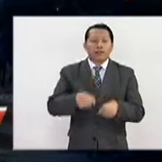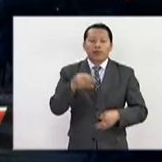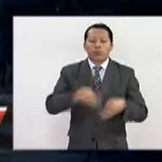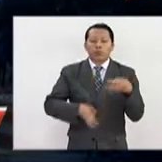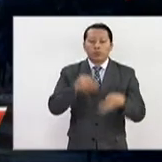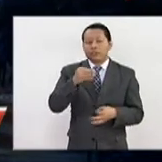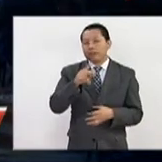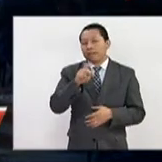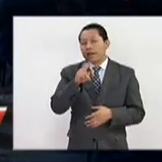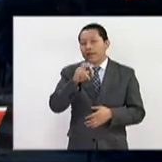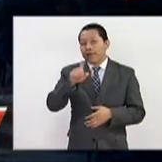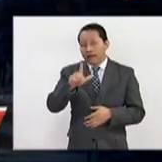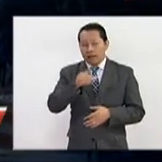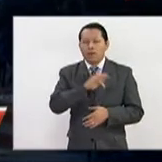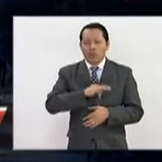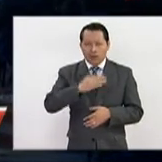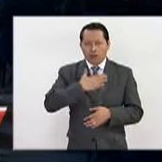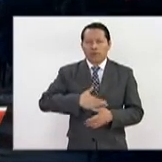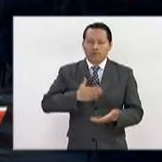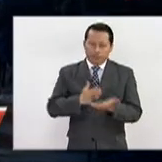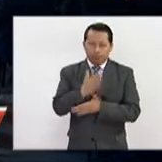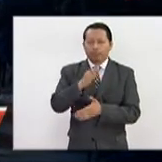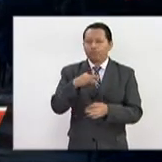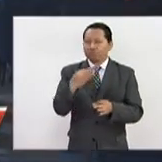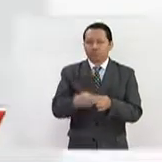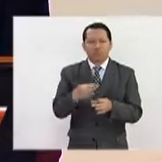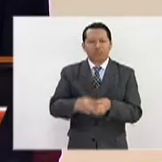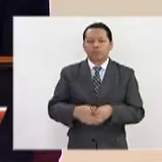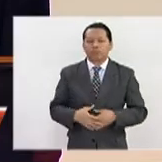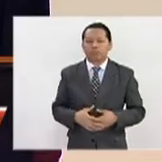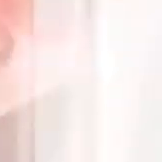penal garantiza el acceso rápido a la justicia.